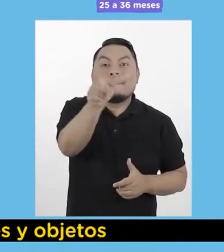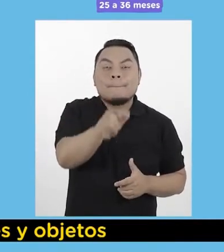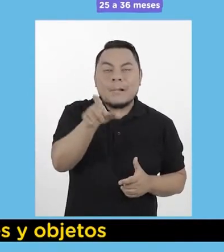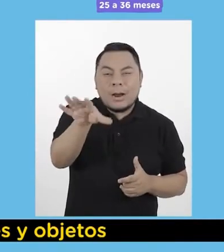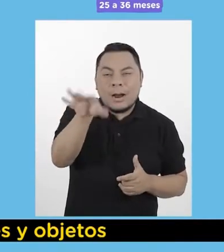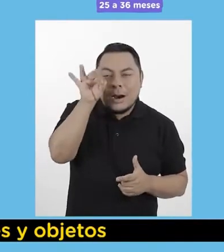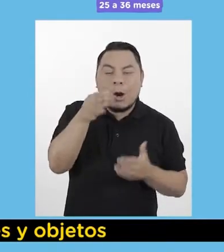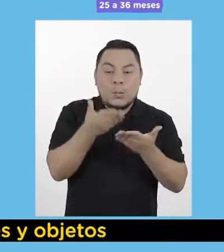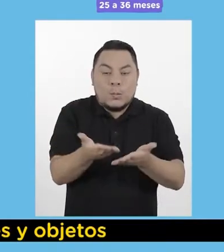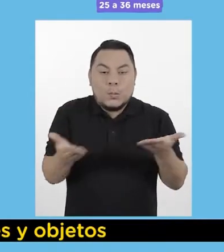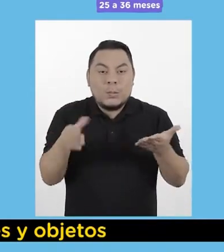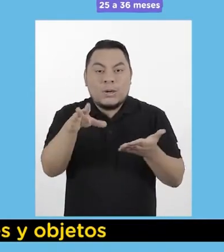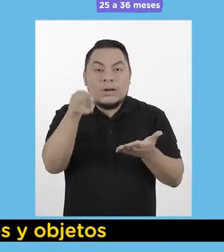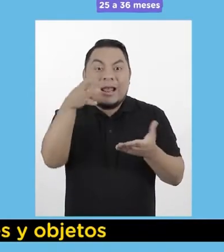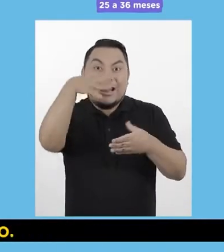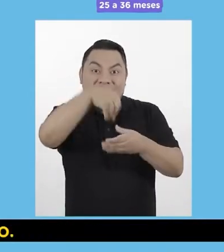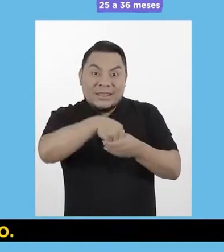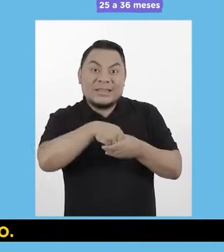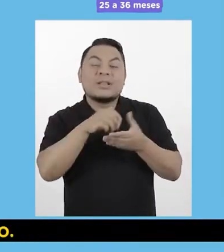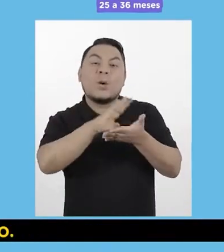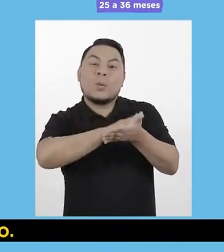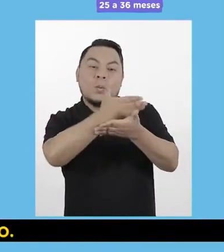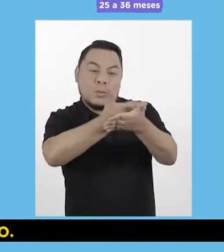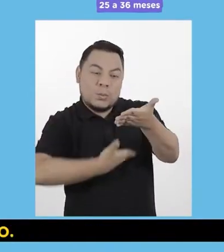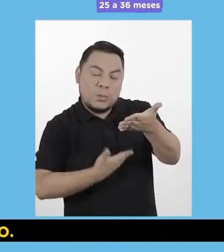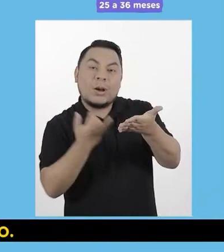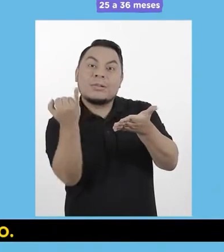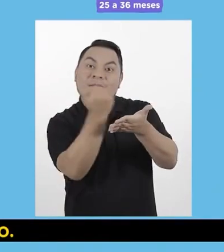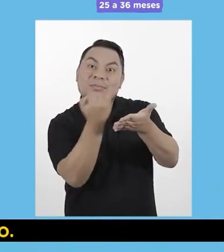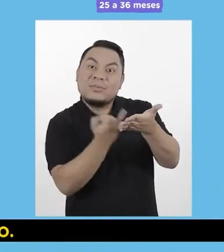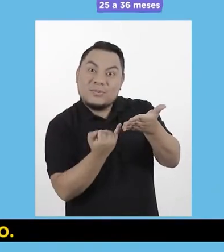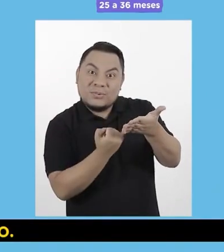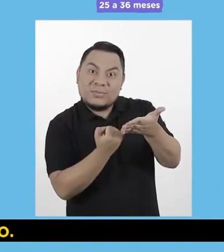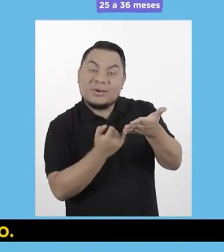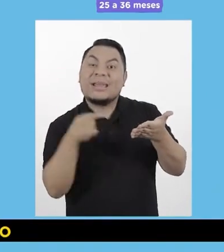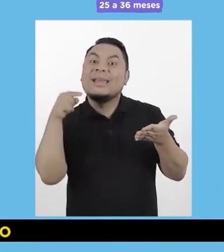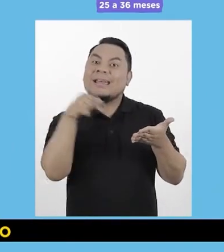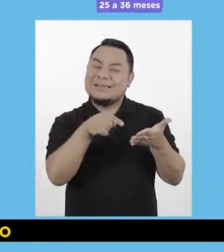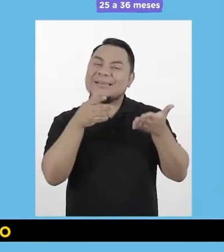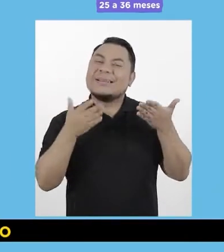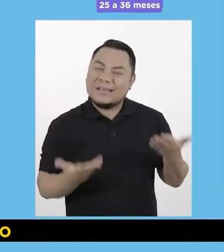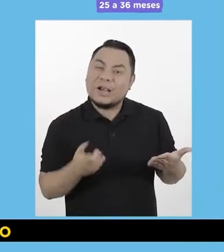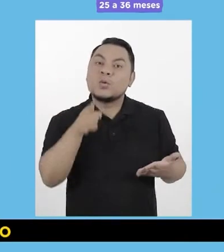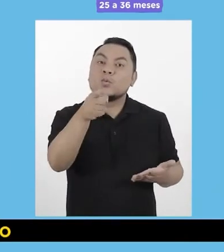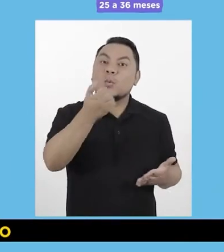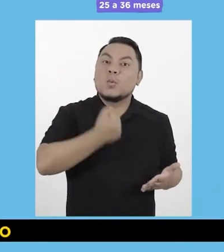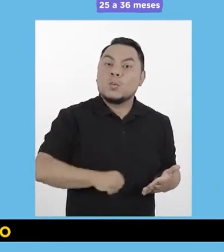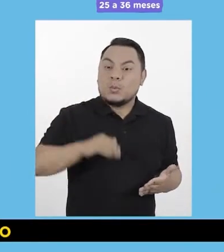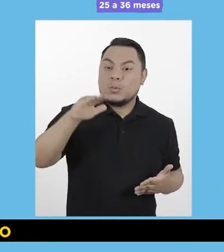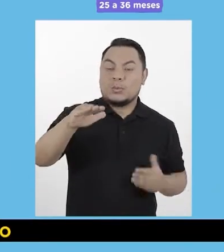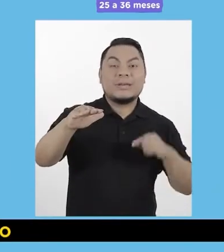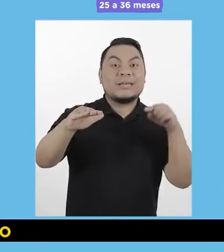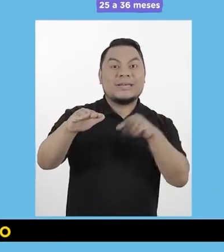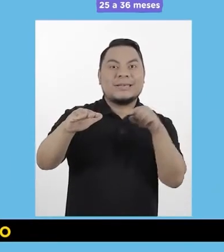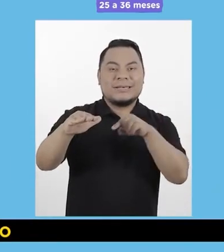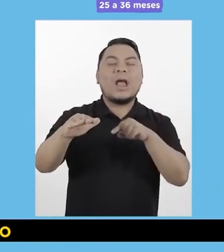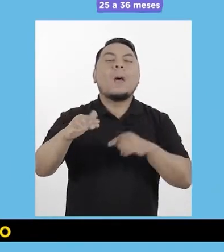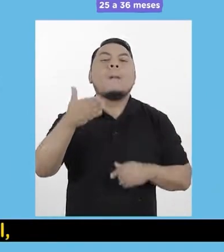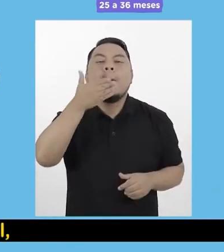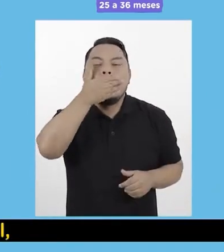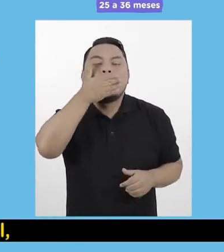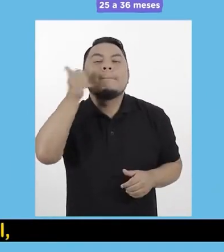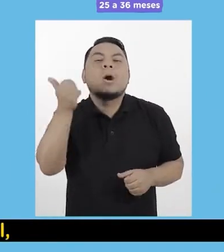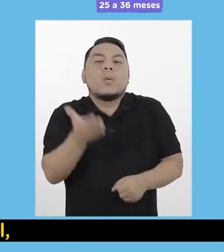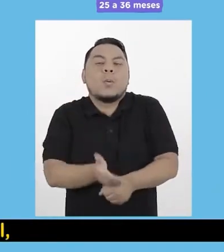los personajes y objetos dentro de una lámina o dibujo. De esta manera, su niña o